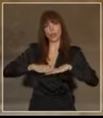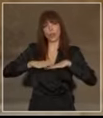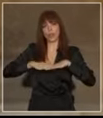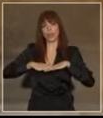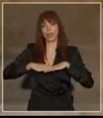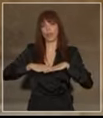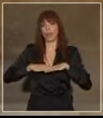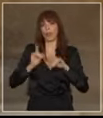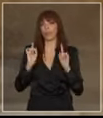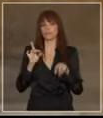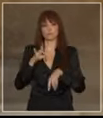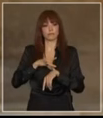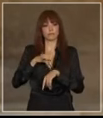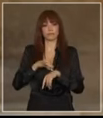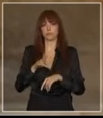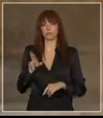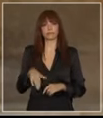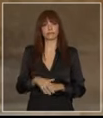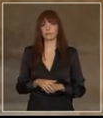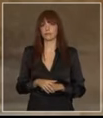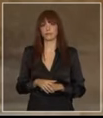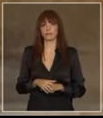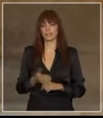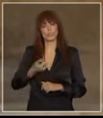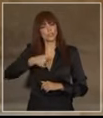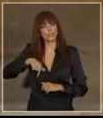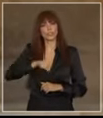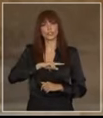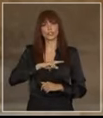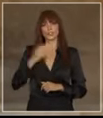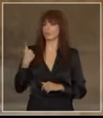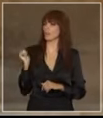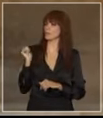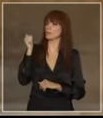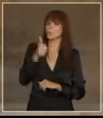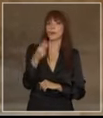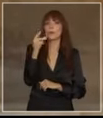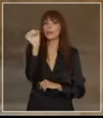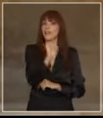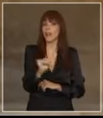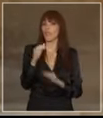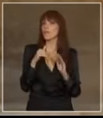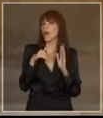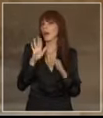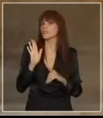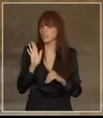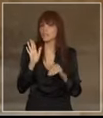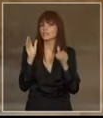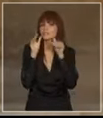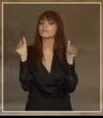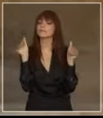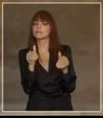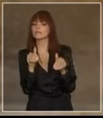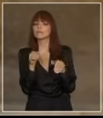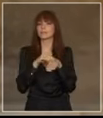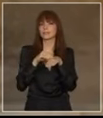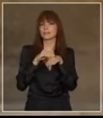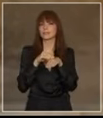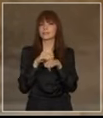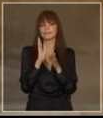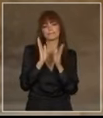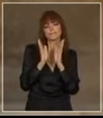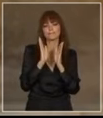somos clínicos que llevamos más de 20 años dedicados al cuidado de nuestros